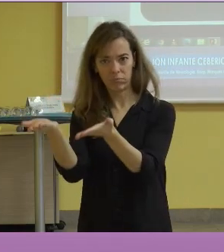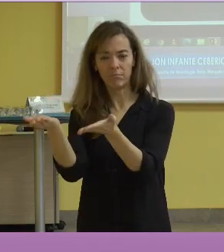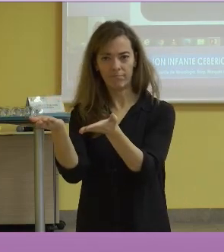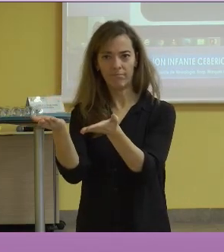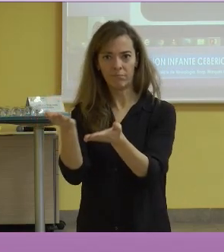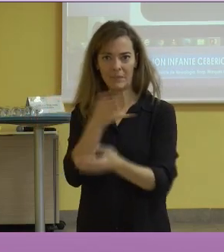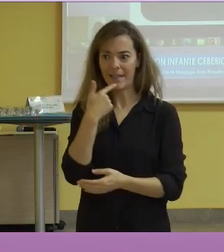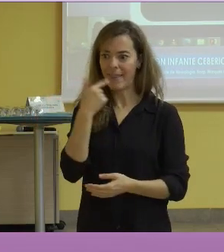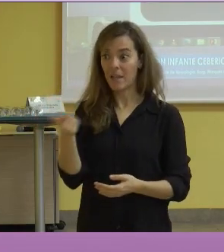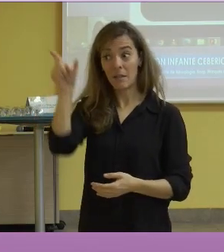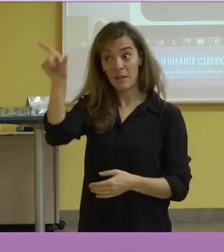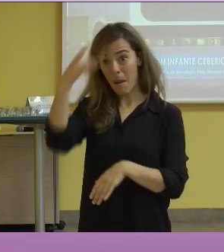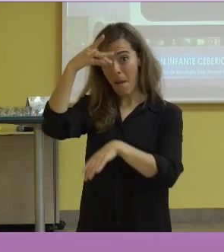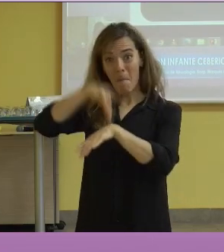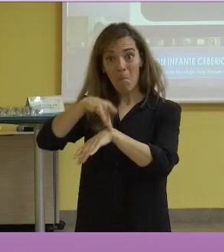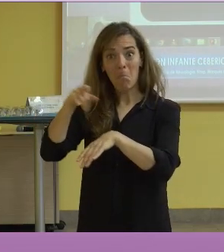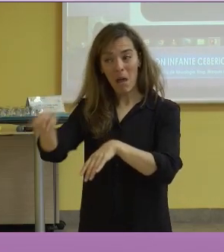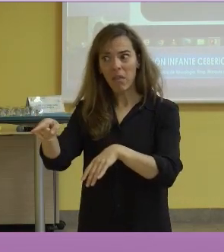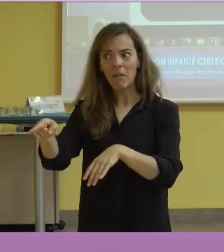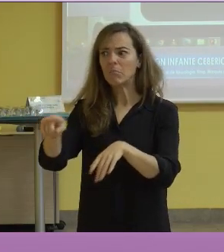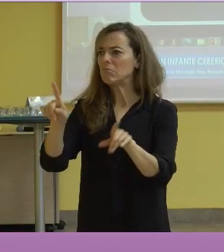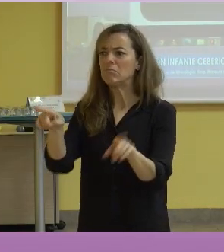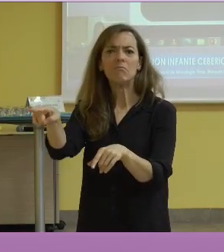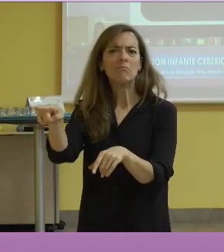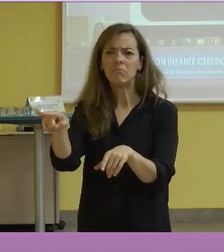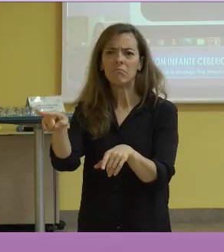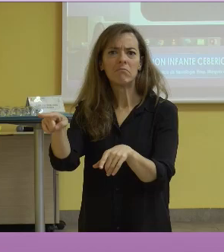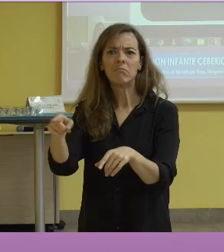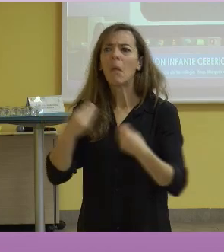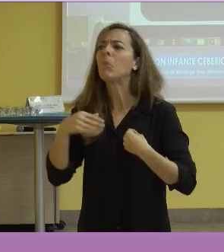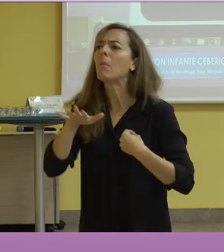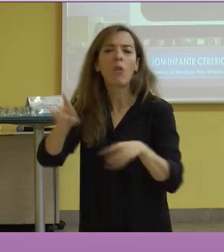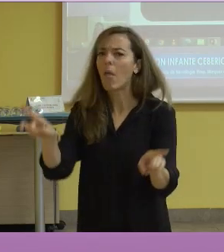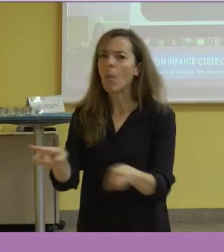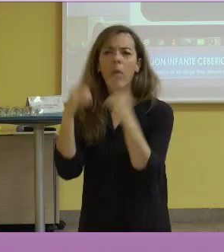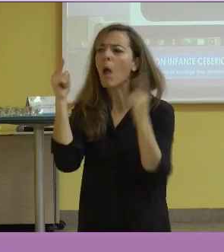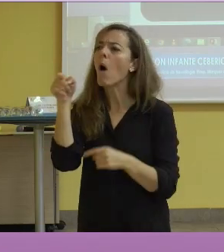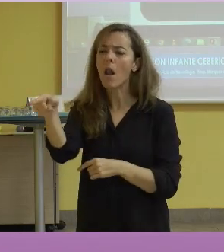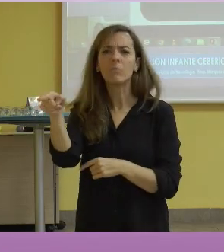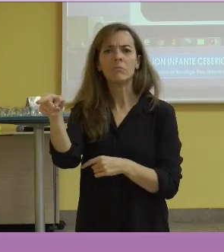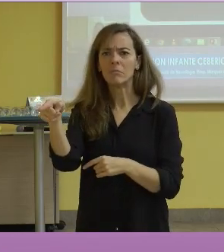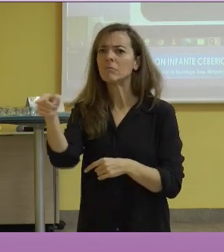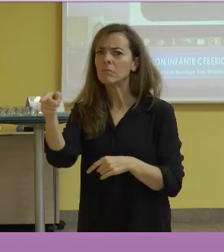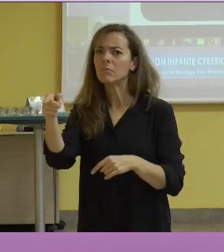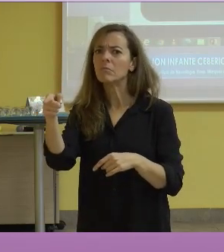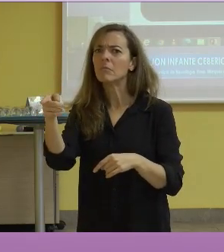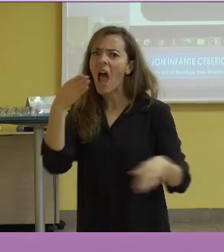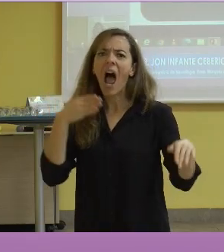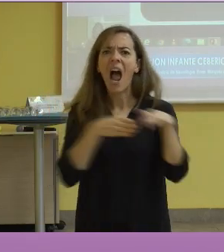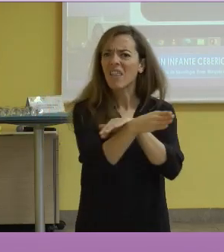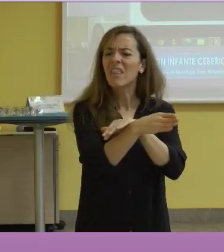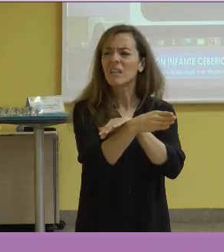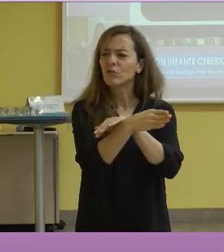permitir que los pacientes, independientemente de dónde residan, pues puedan tener un acceso igualitario,